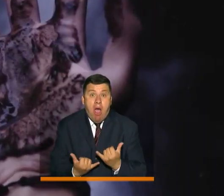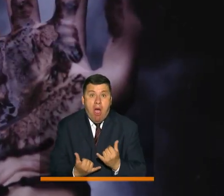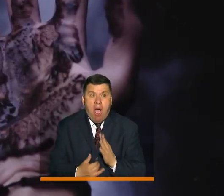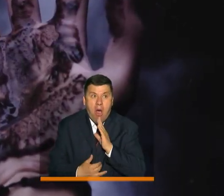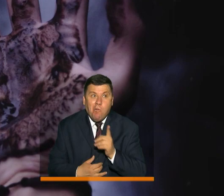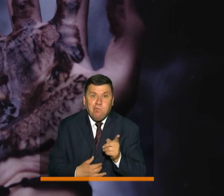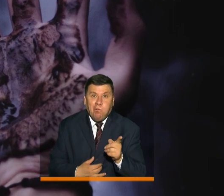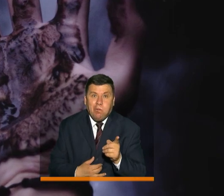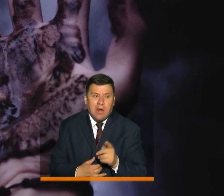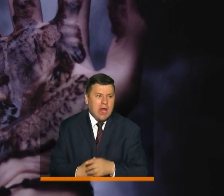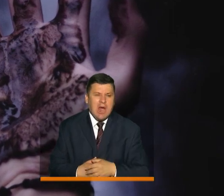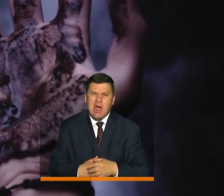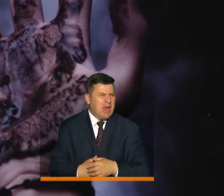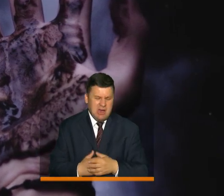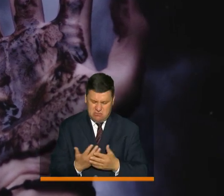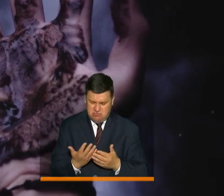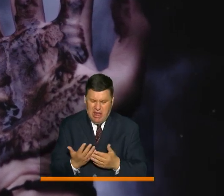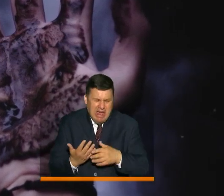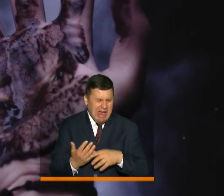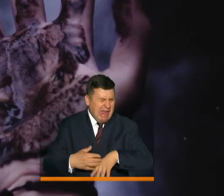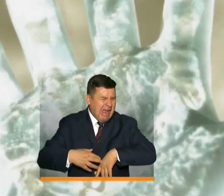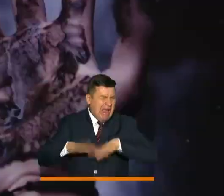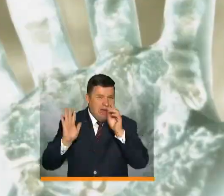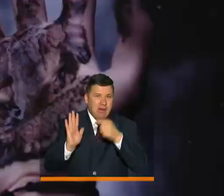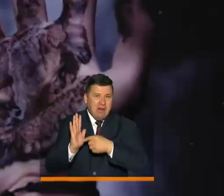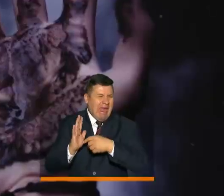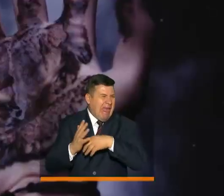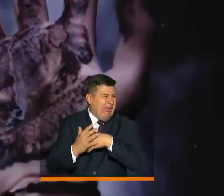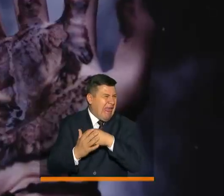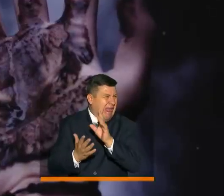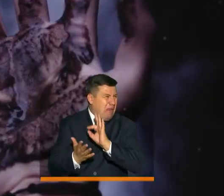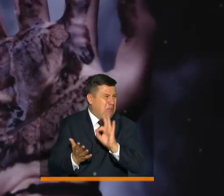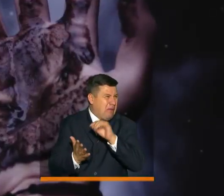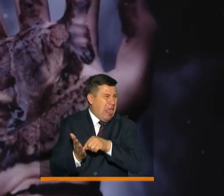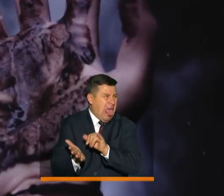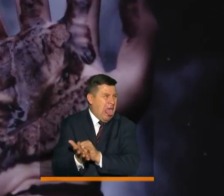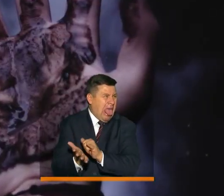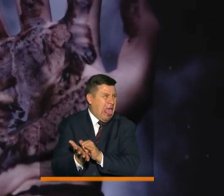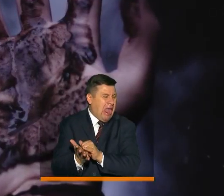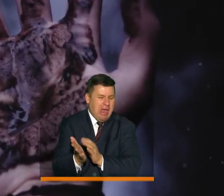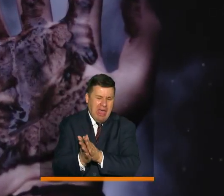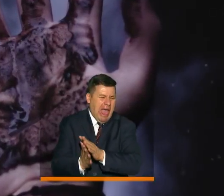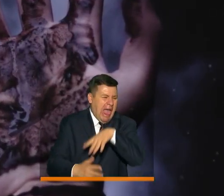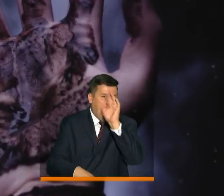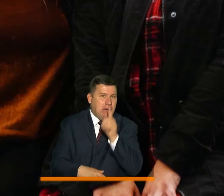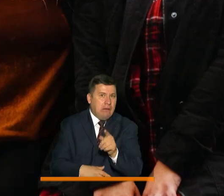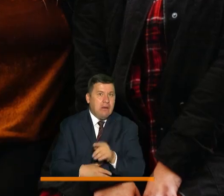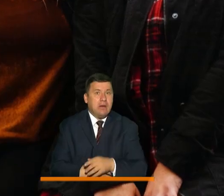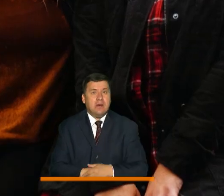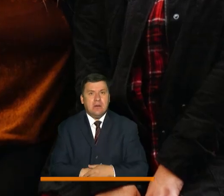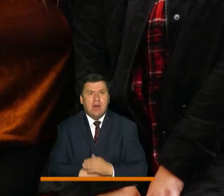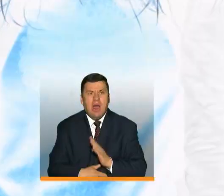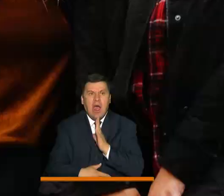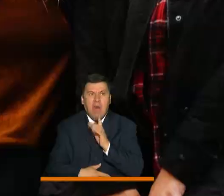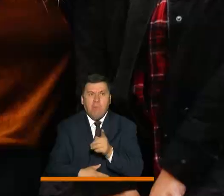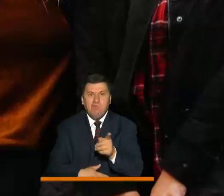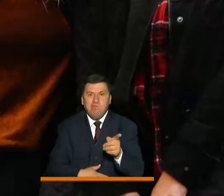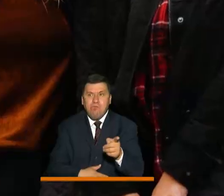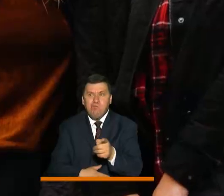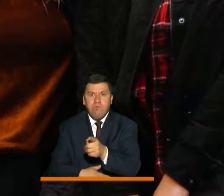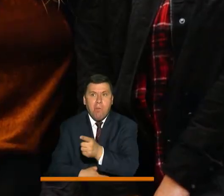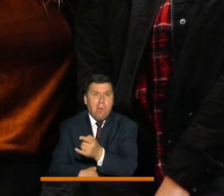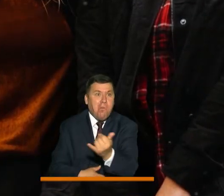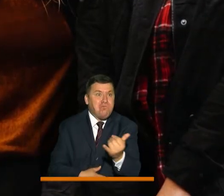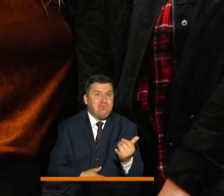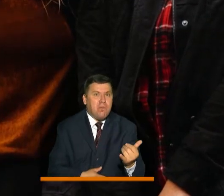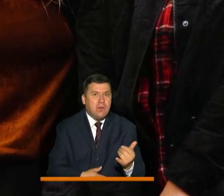momento desechó la oportunidad de eliminar el virus en la lavada de manos. Alguien en este